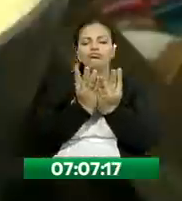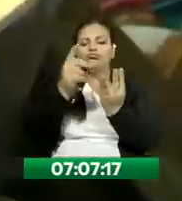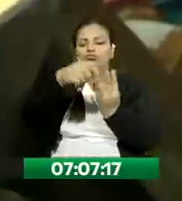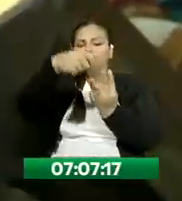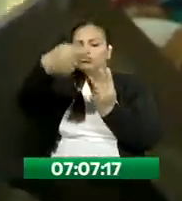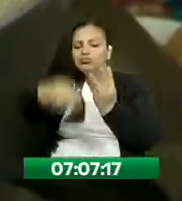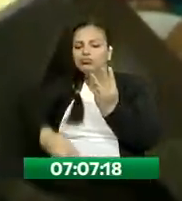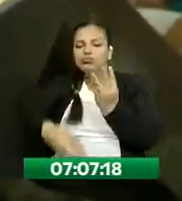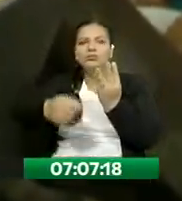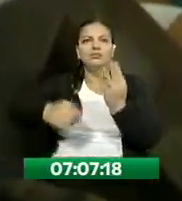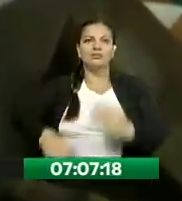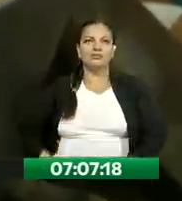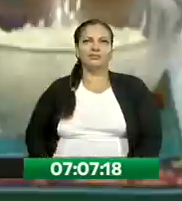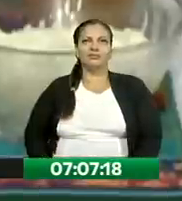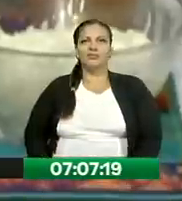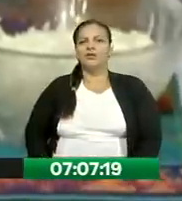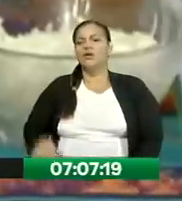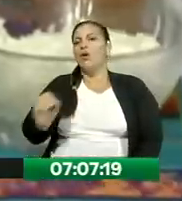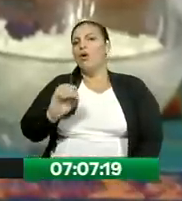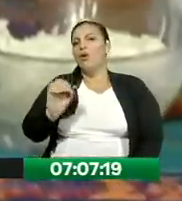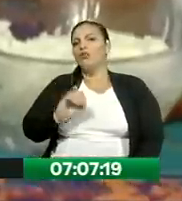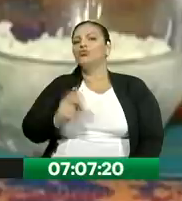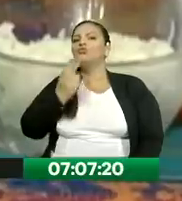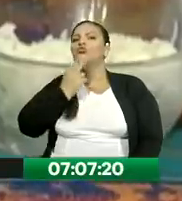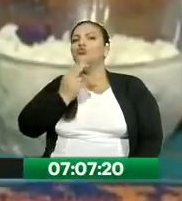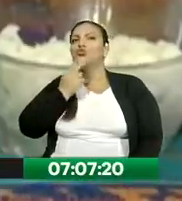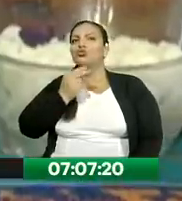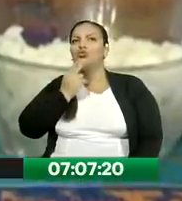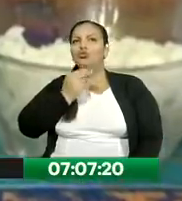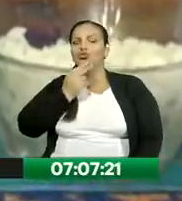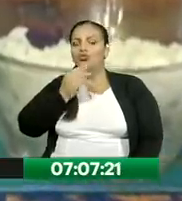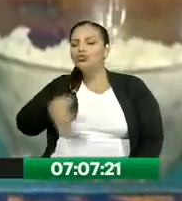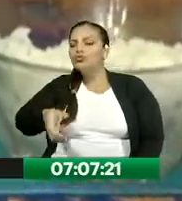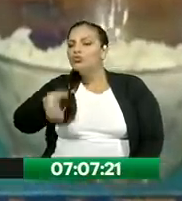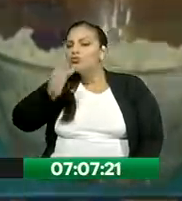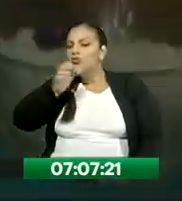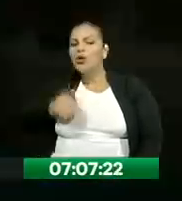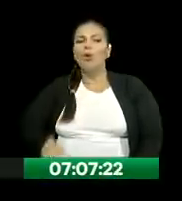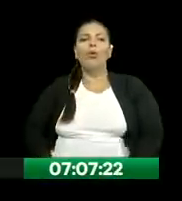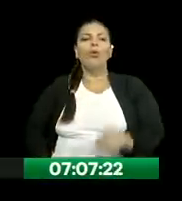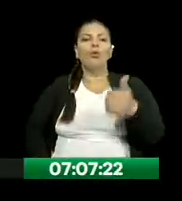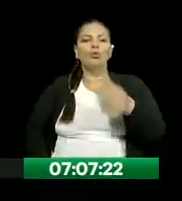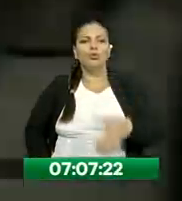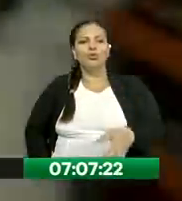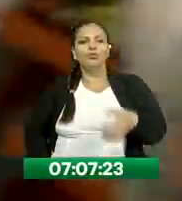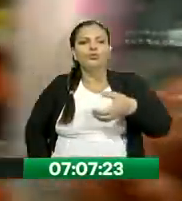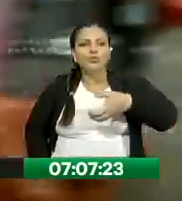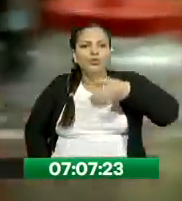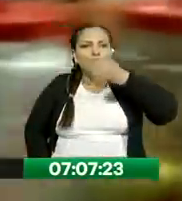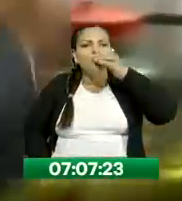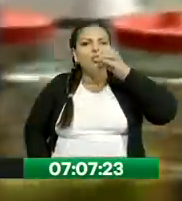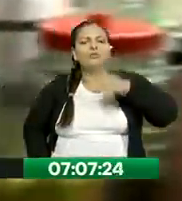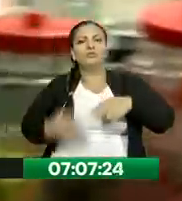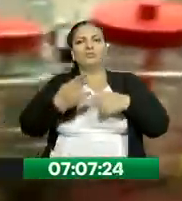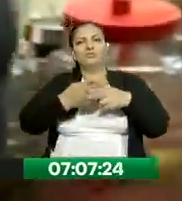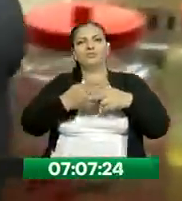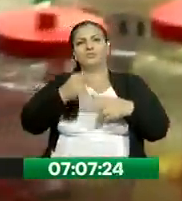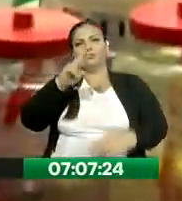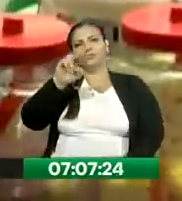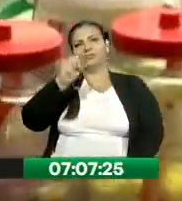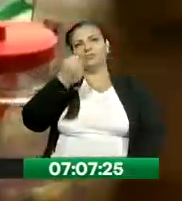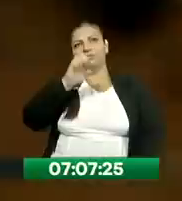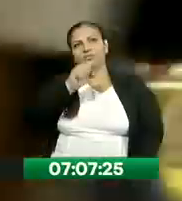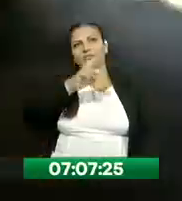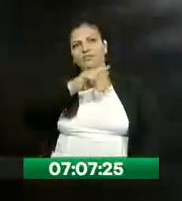sus postres, como aquel que lleva el apellido de este servidor, Rosero Quiteño. Pero para la sed, en el mercado